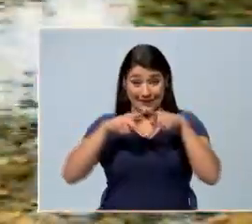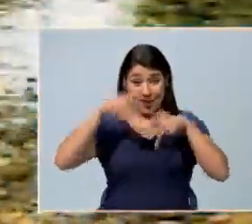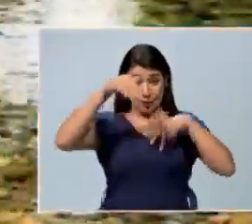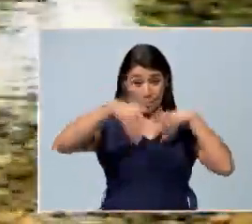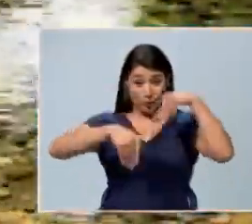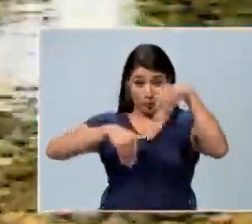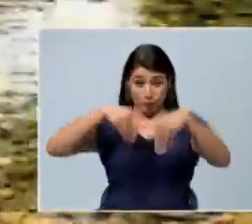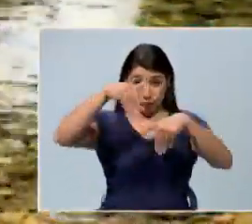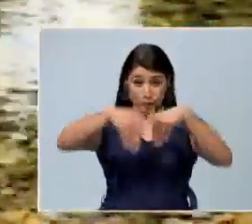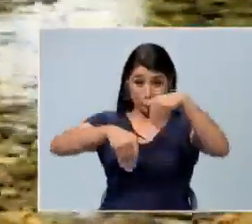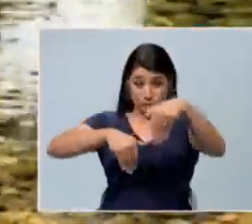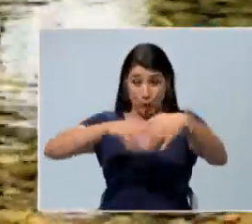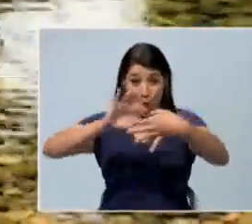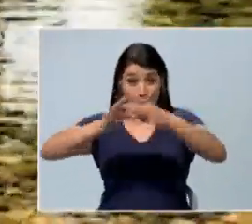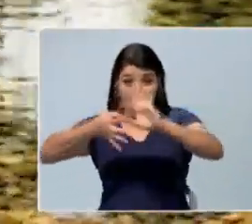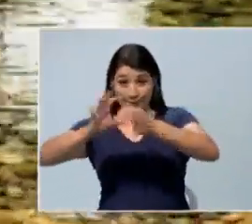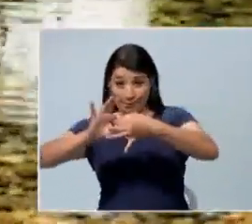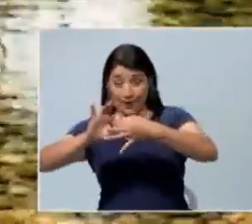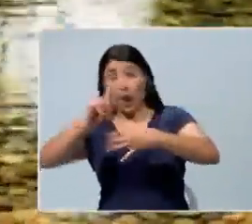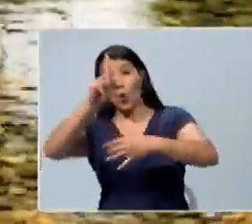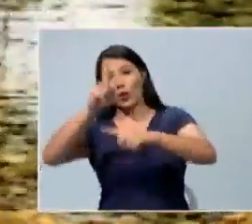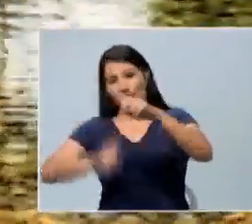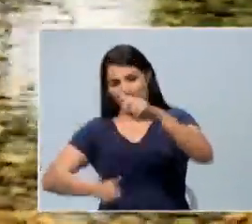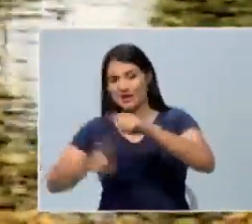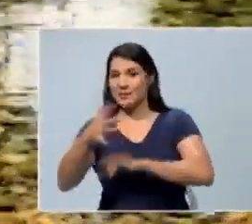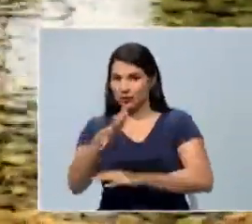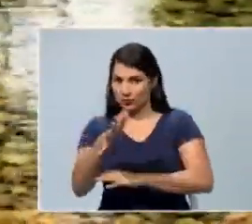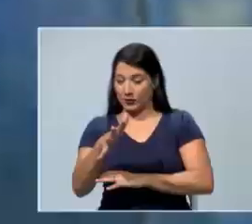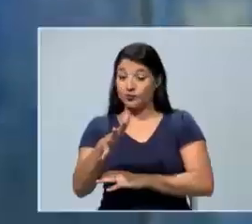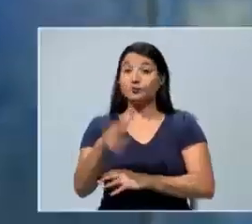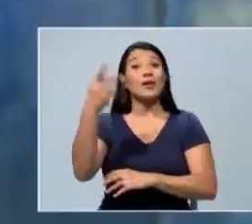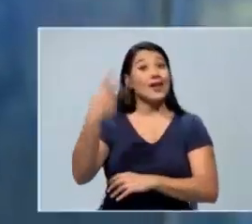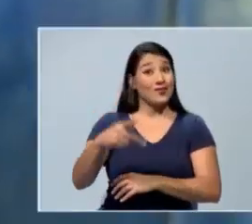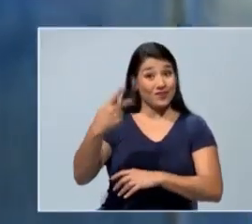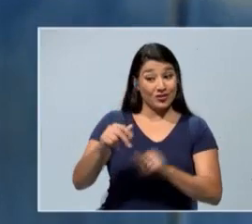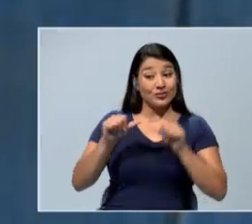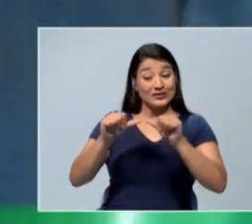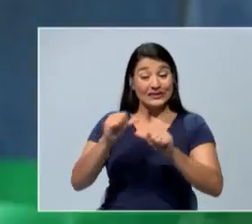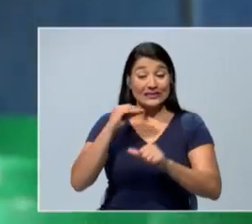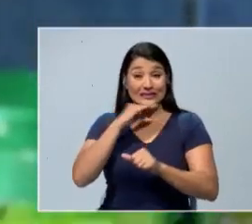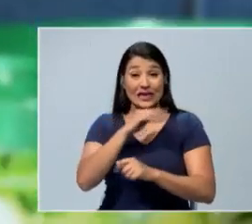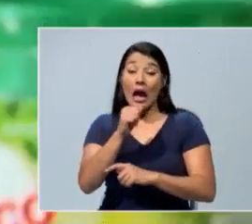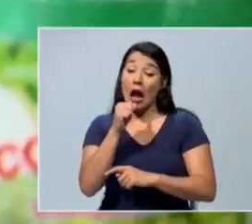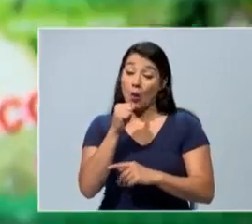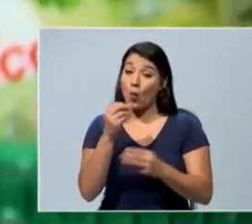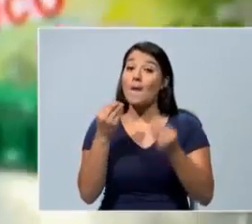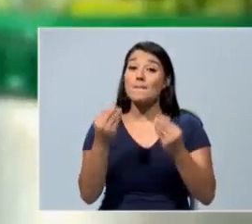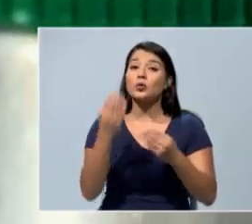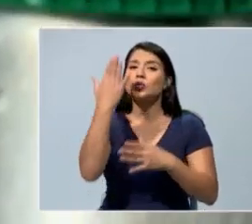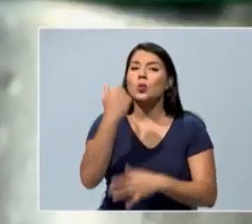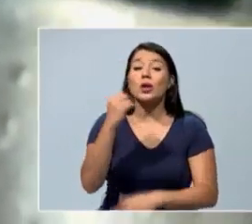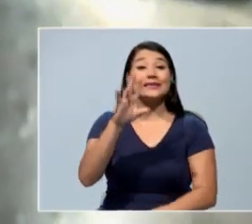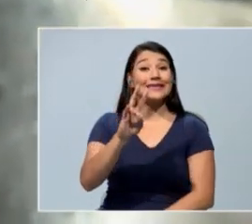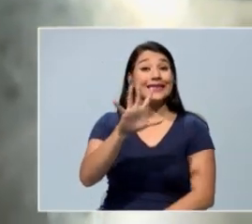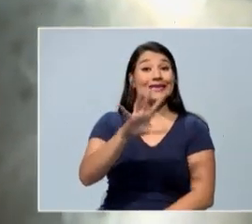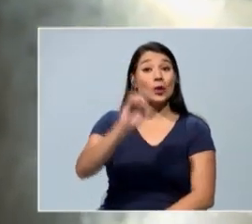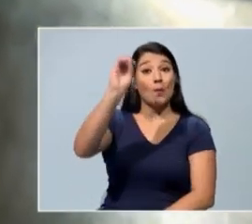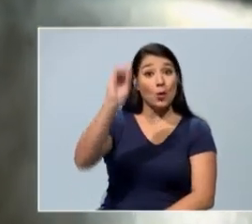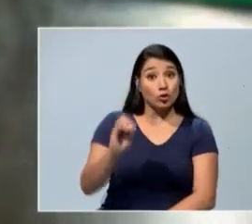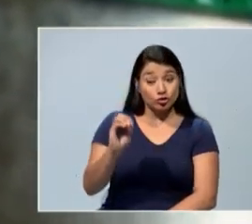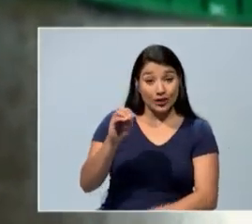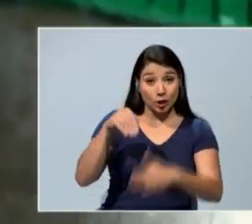que se sigan contaminando los acueductos subterráneos es muy alto, ya que el 75% del territorio de Costa Rica es